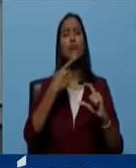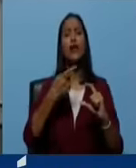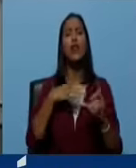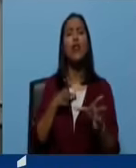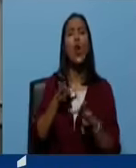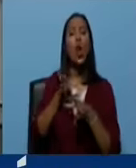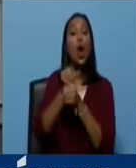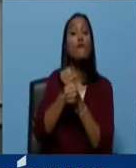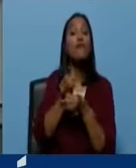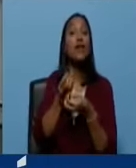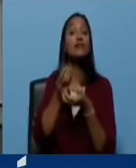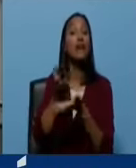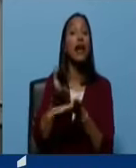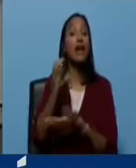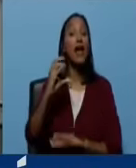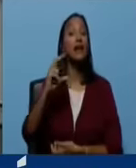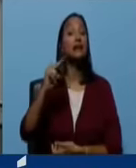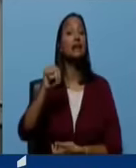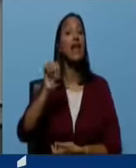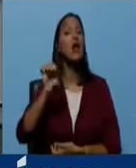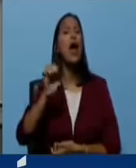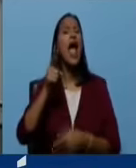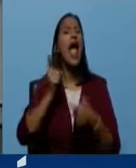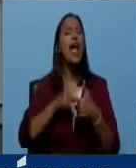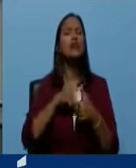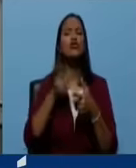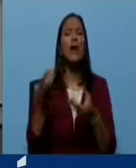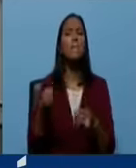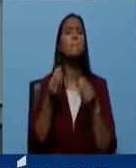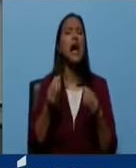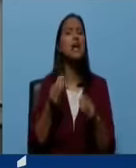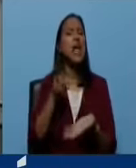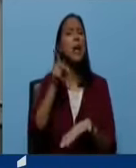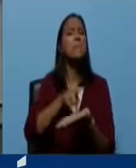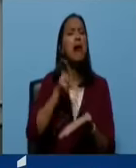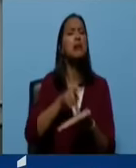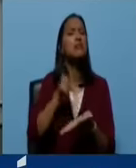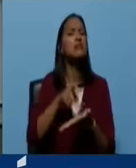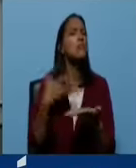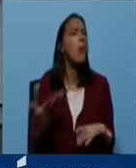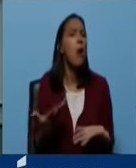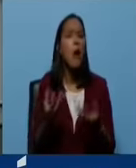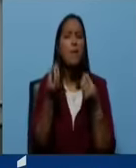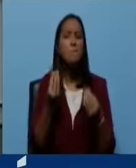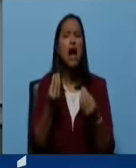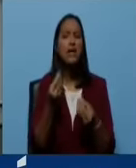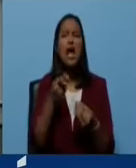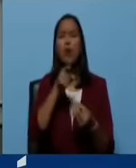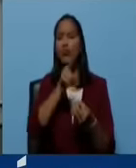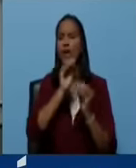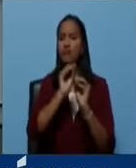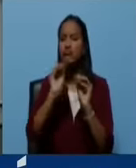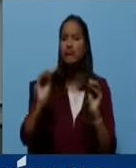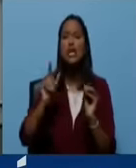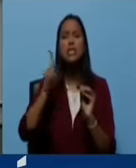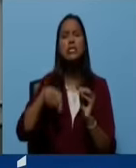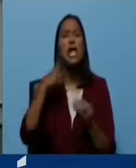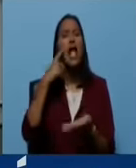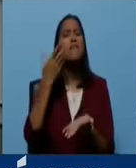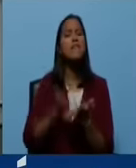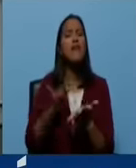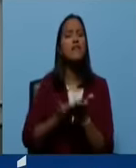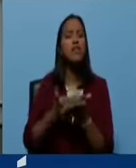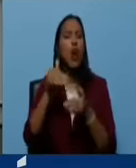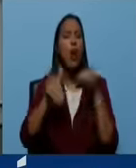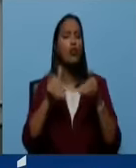entonces, ¿por qué usted participó? ¿Por qué usted nombró testigos electorales? Entonces, no puede ser que sea bueno el poder